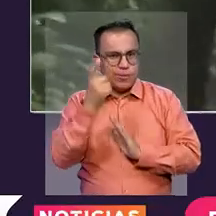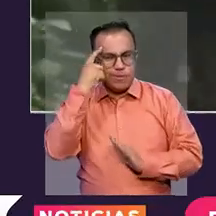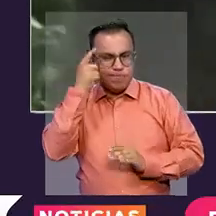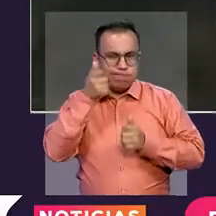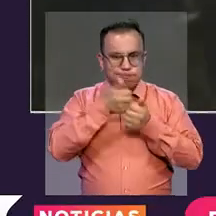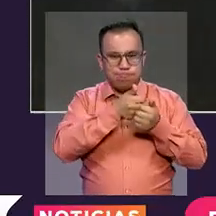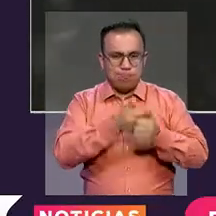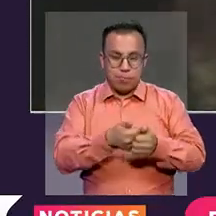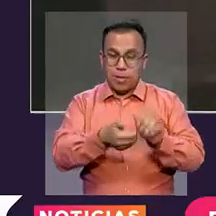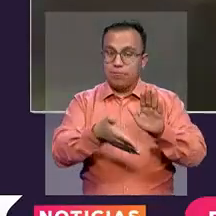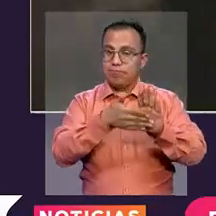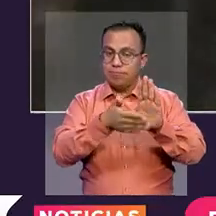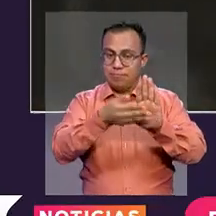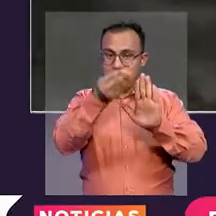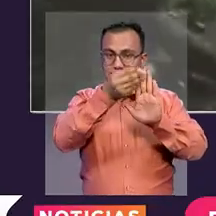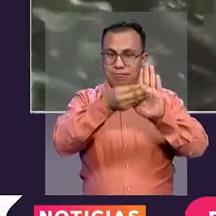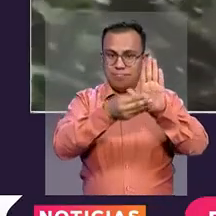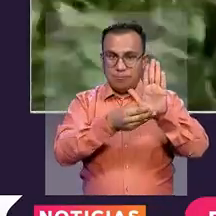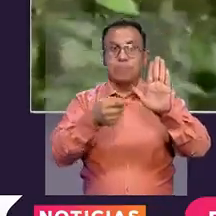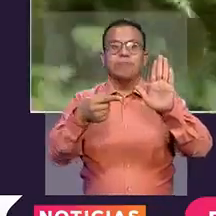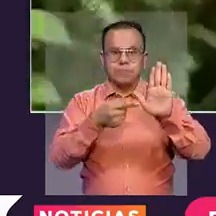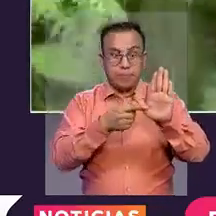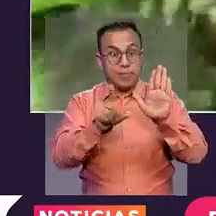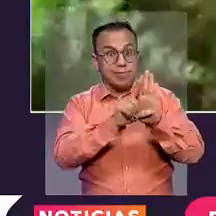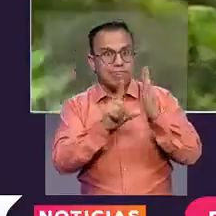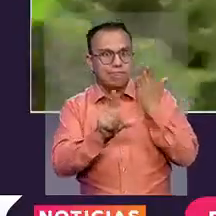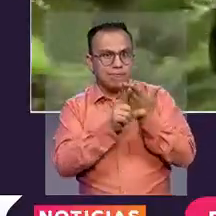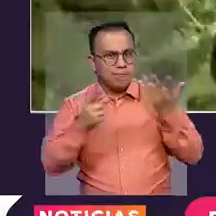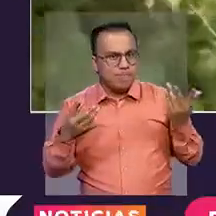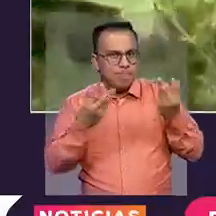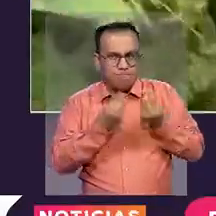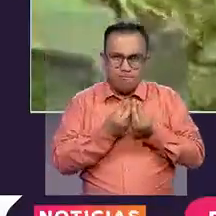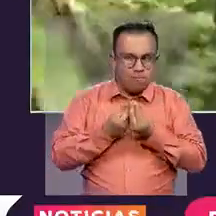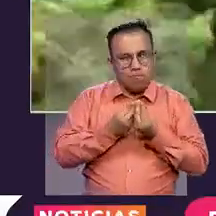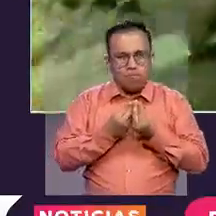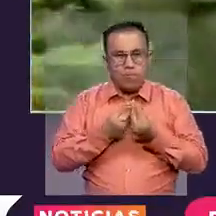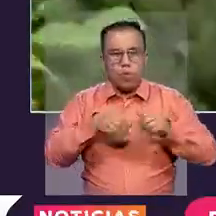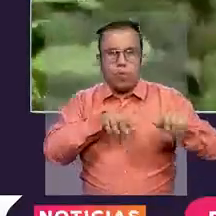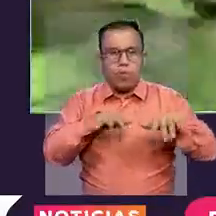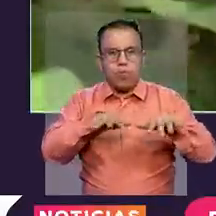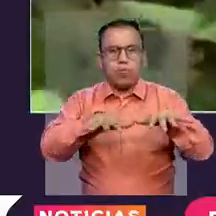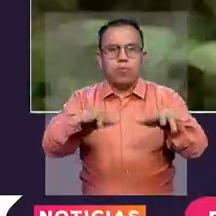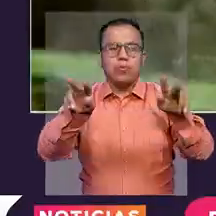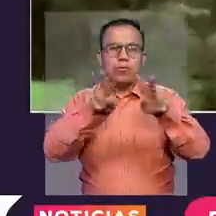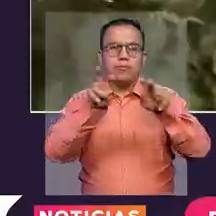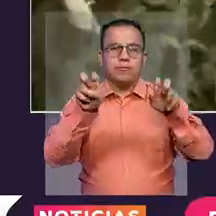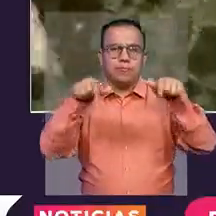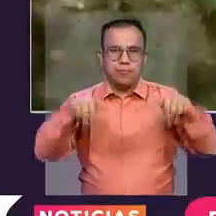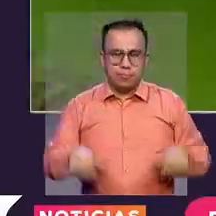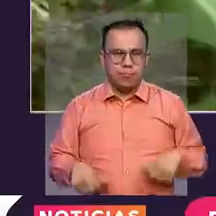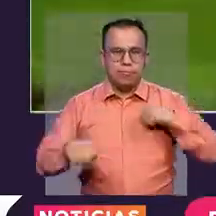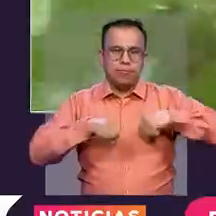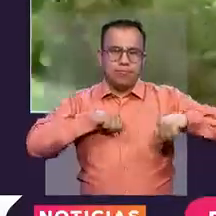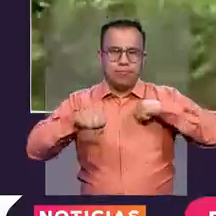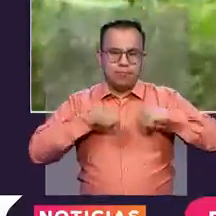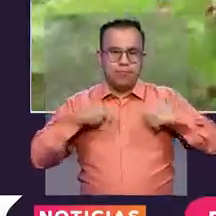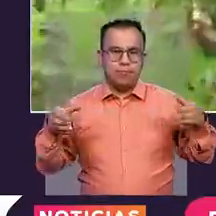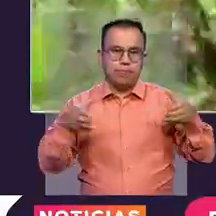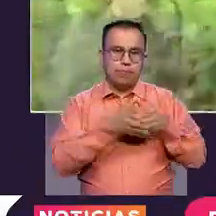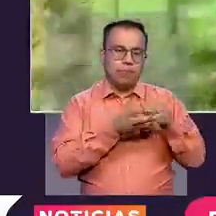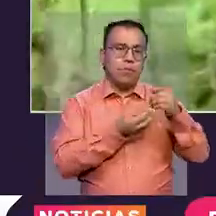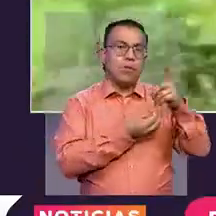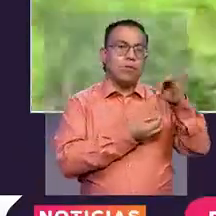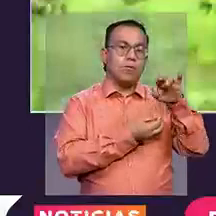hubo evidencias de grupos al margen de la ley, incluyendo las disidencias, en otra hora en cabeza de Gentil Duarte, ahora